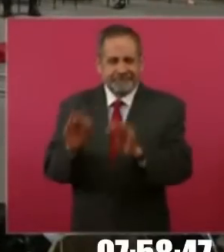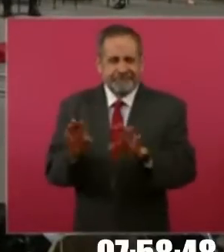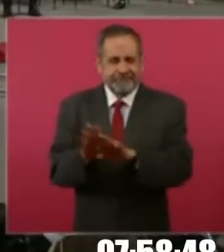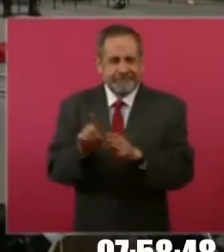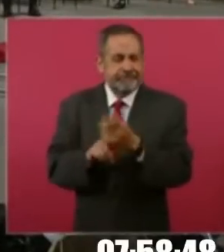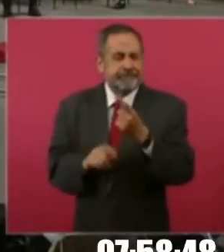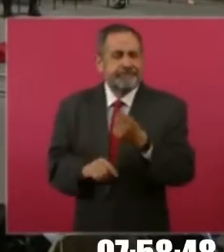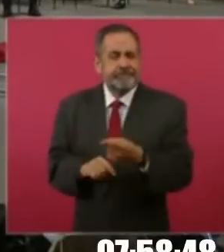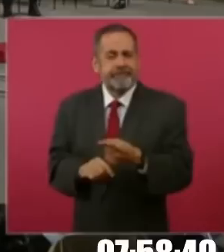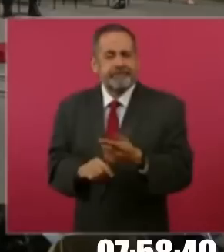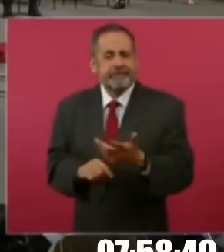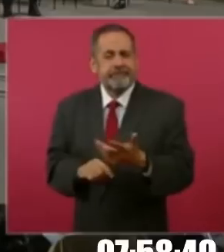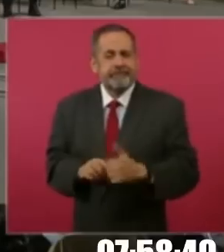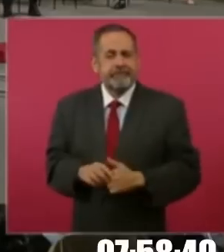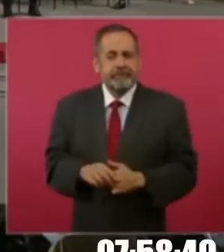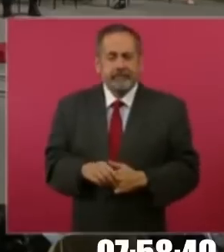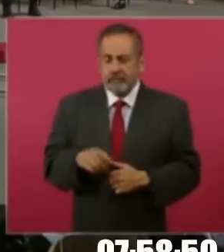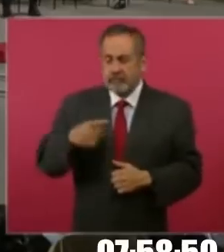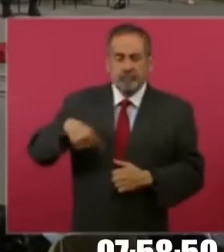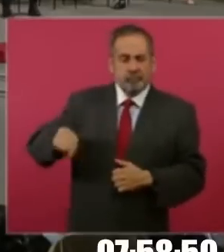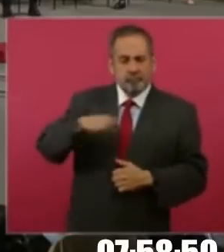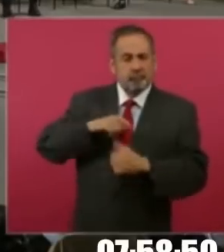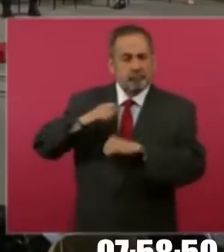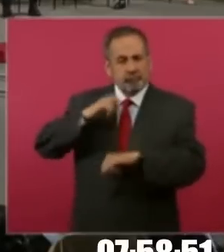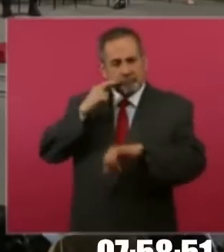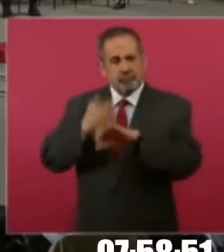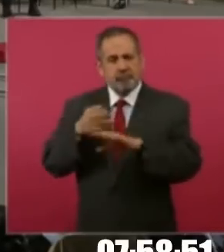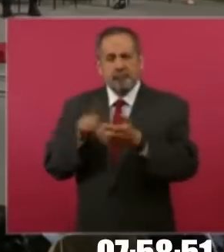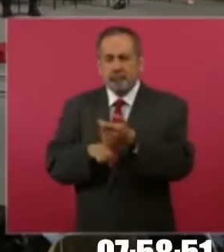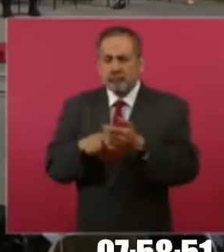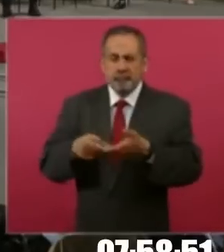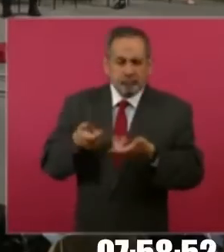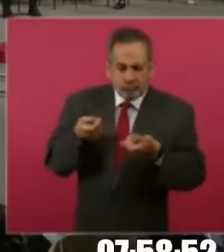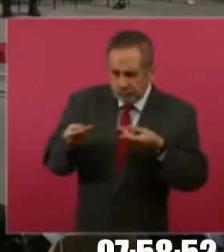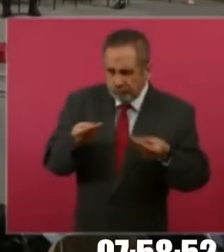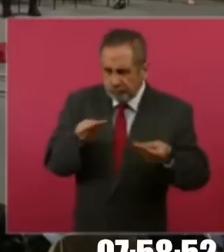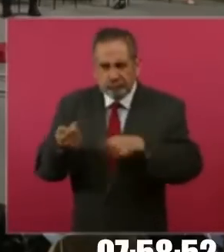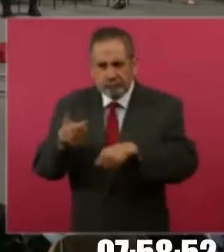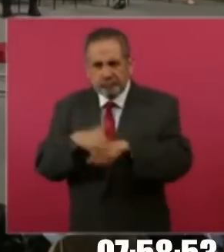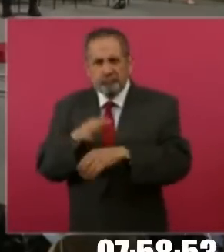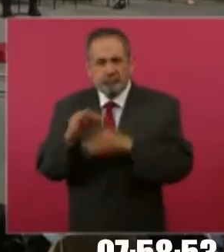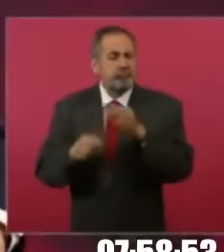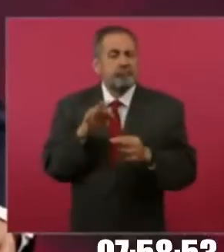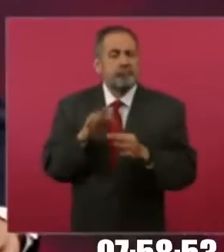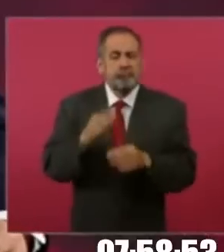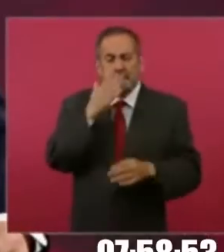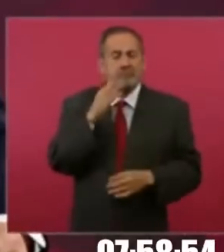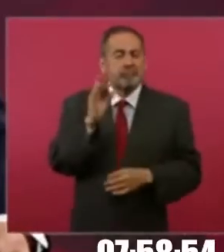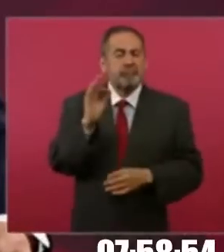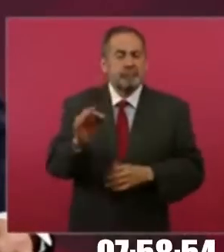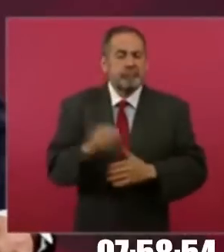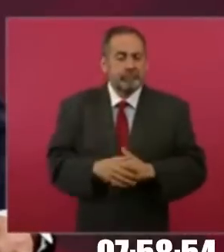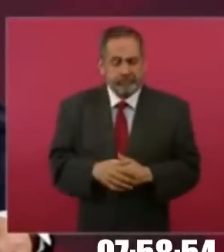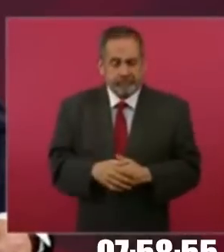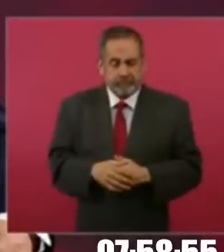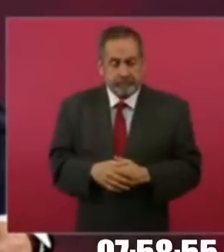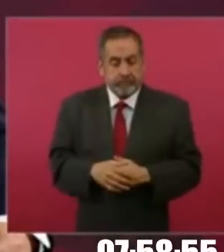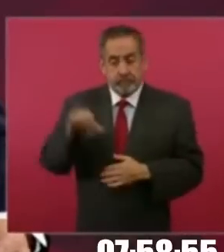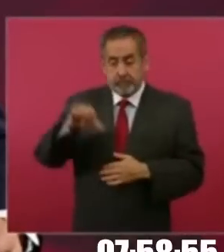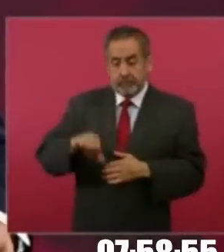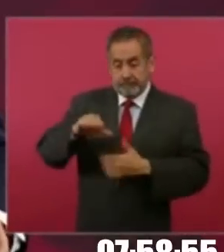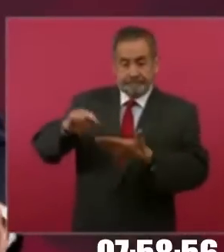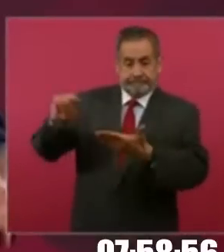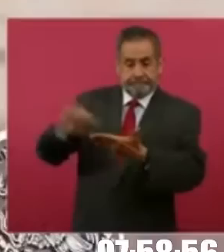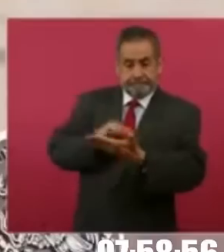particularmente lo administramos en el estado y lo estamos haciendo hasta ahora ya vamos a Hoy estamos firmando